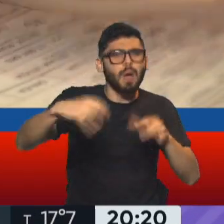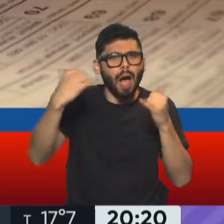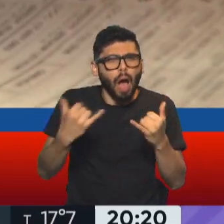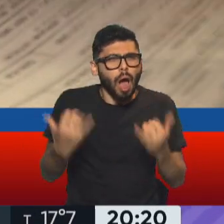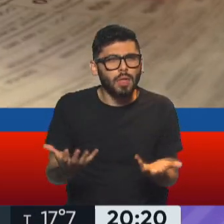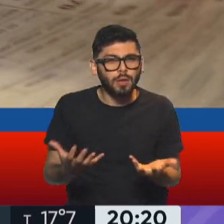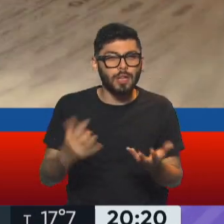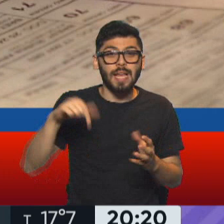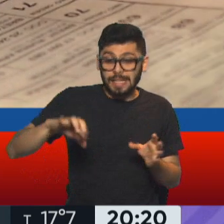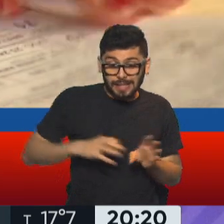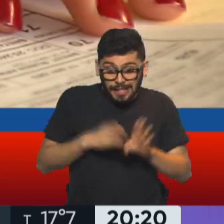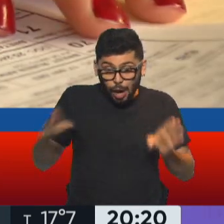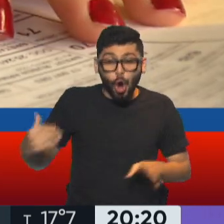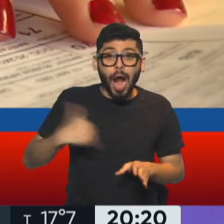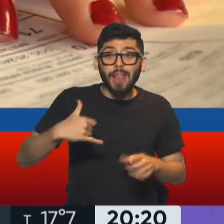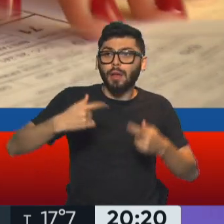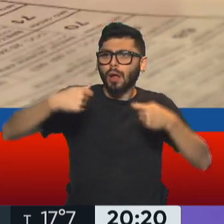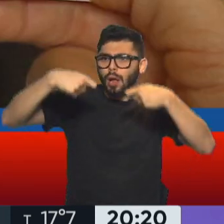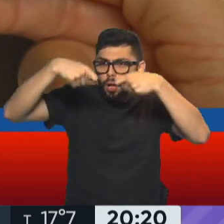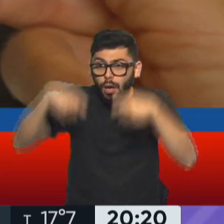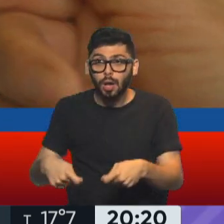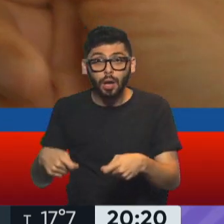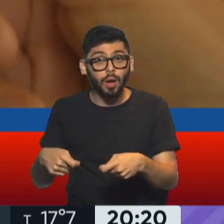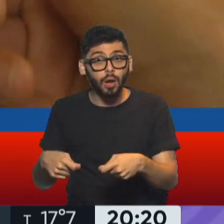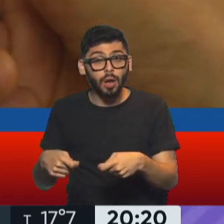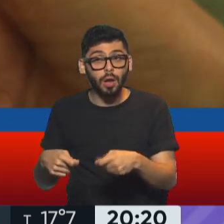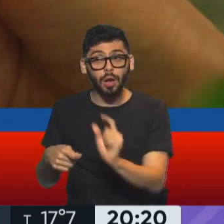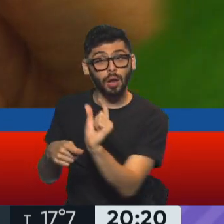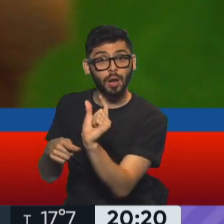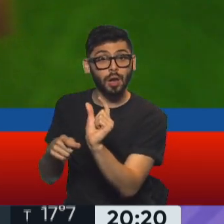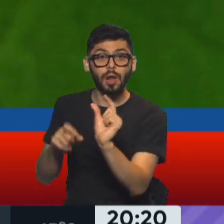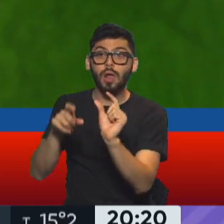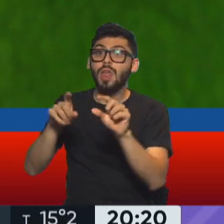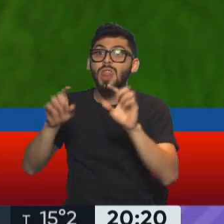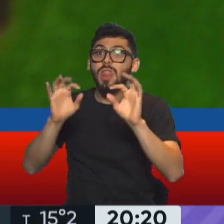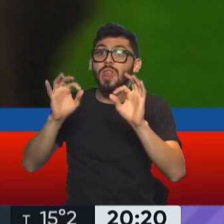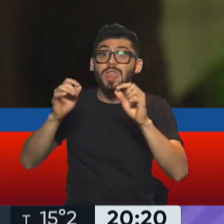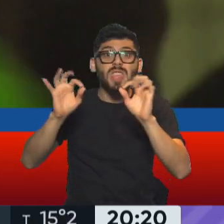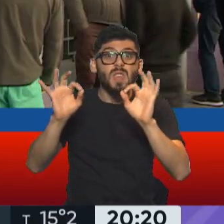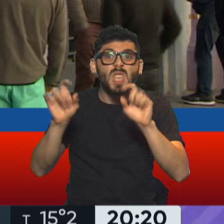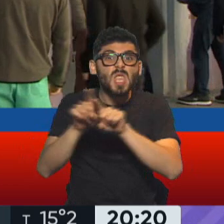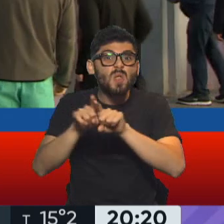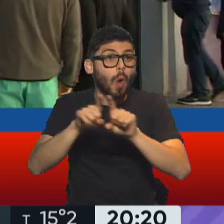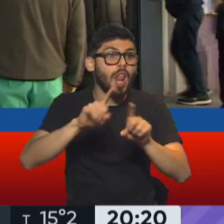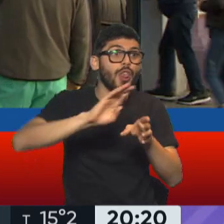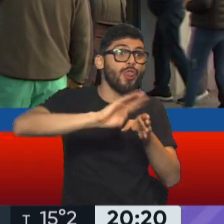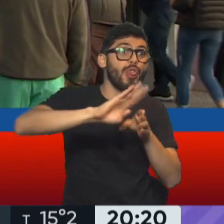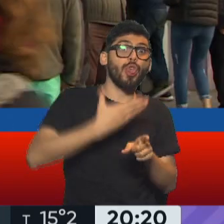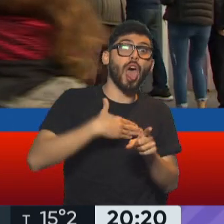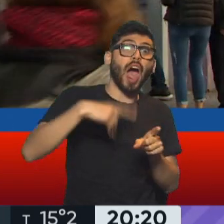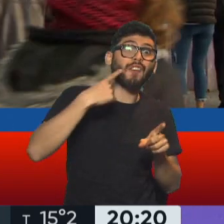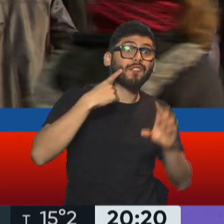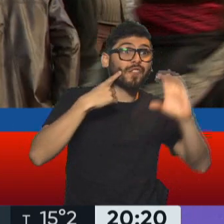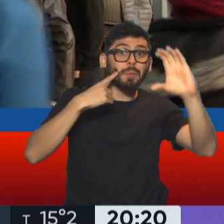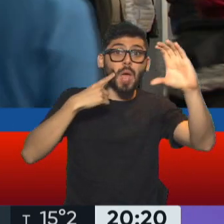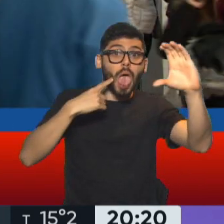una inversión en la Argentina igual a la deuda que tomó el gobierno de Mauricio Macri con el Fondo Monetario Internacional.